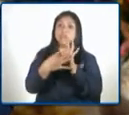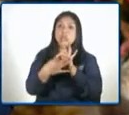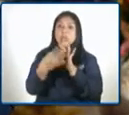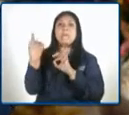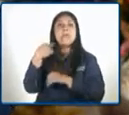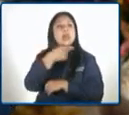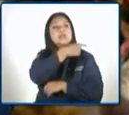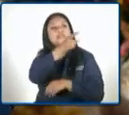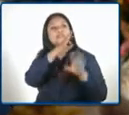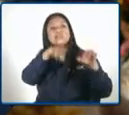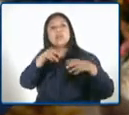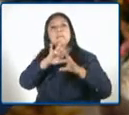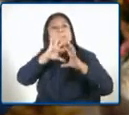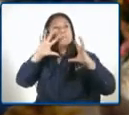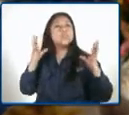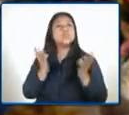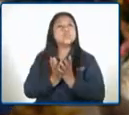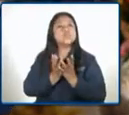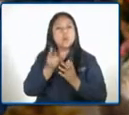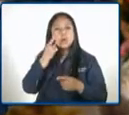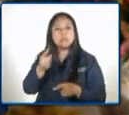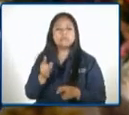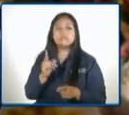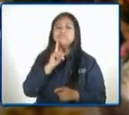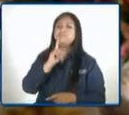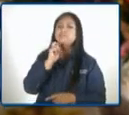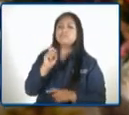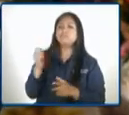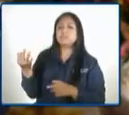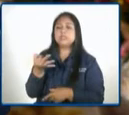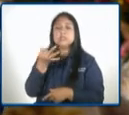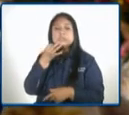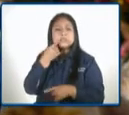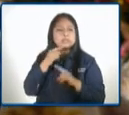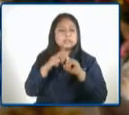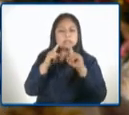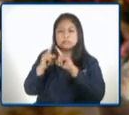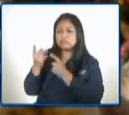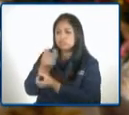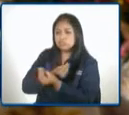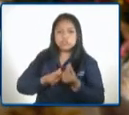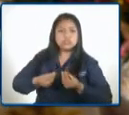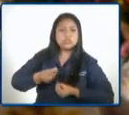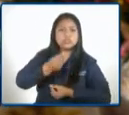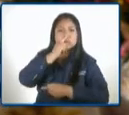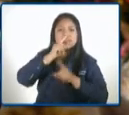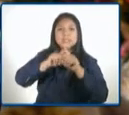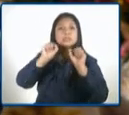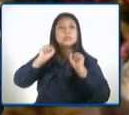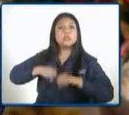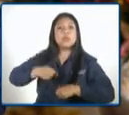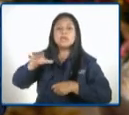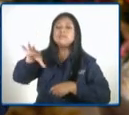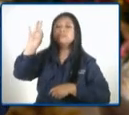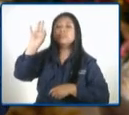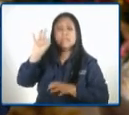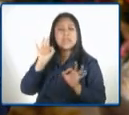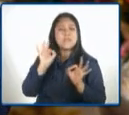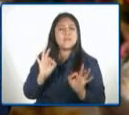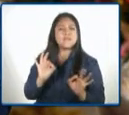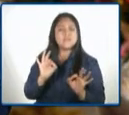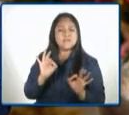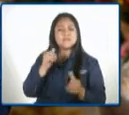consumidor mundial tenga la mejor capacidad de diferenciación de productos y pueda elegir bien. Y ahí, como